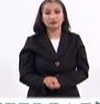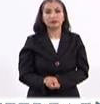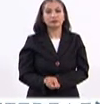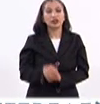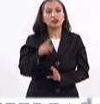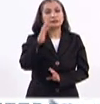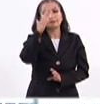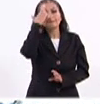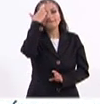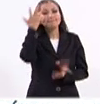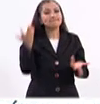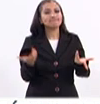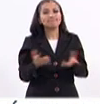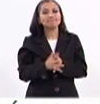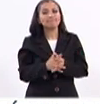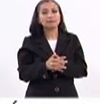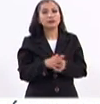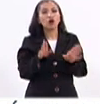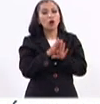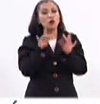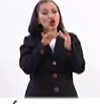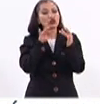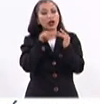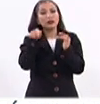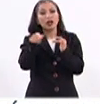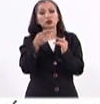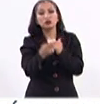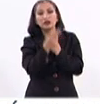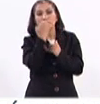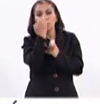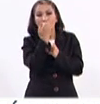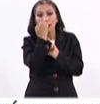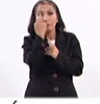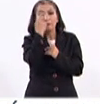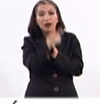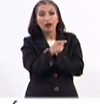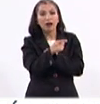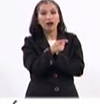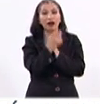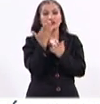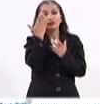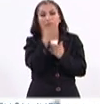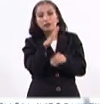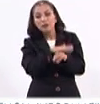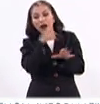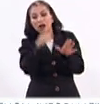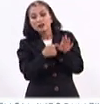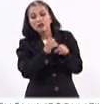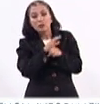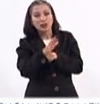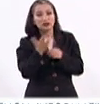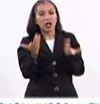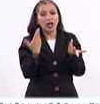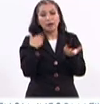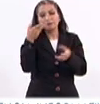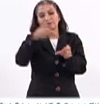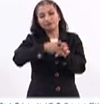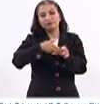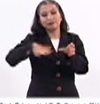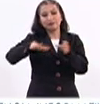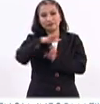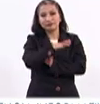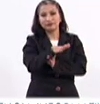haciendo, recuérdanos cómo pueden contactarse con ustedes para pues saber mucha más información y por supuesto